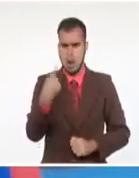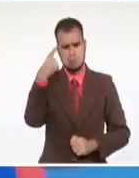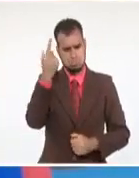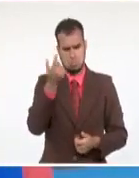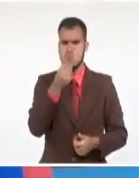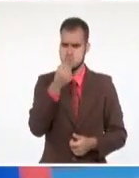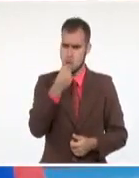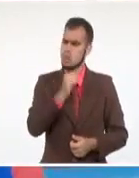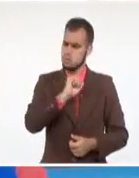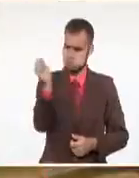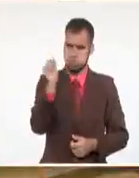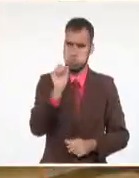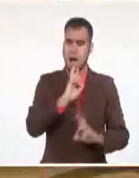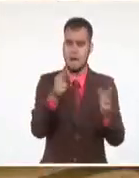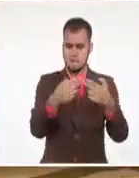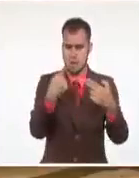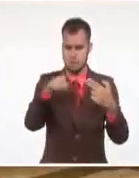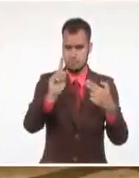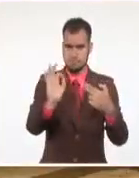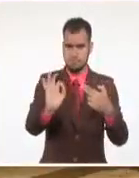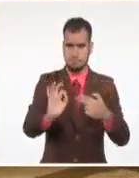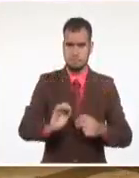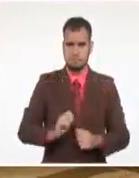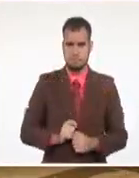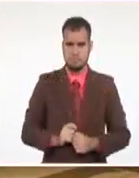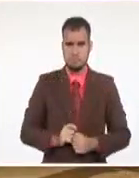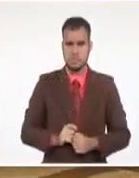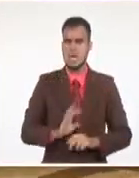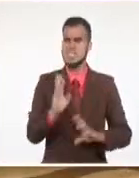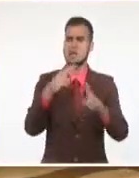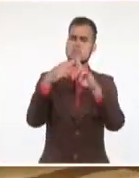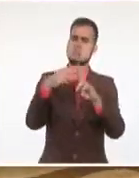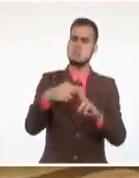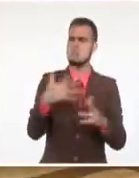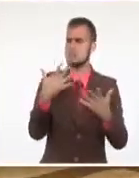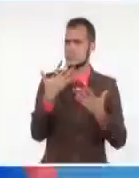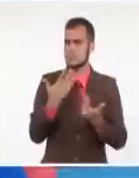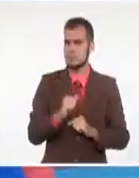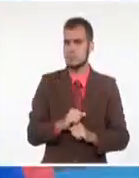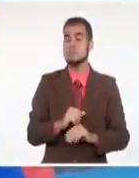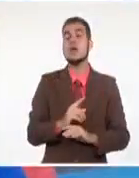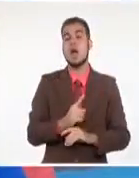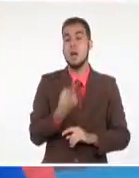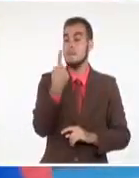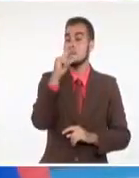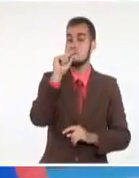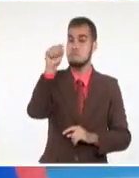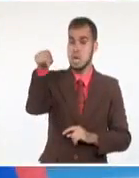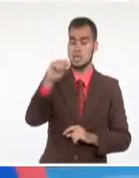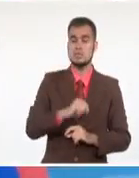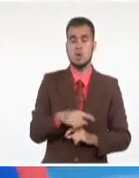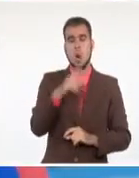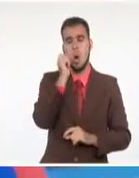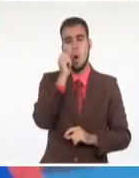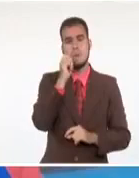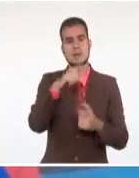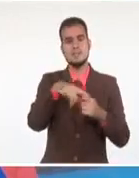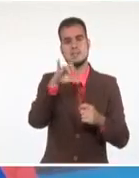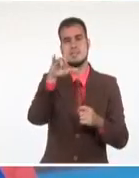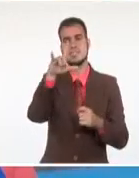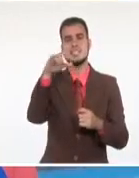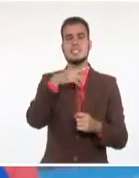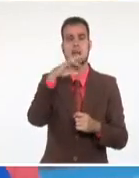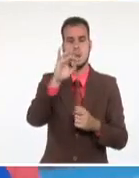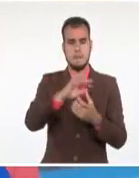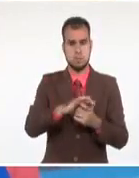buen resultado en el campeonato que vamos a... ¿Posible alineación, Pablo? Bueno, en primera base estamos pensando en Guillermito. En segunda base, Santiaguito.